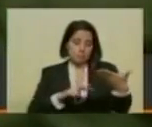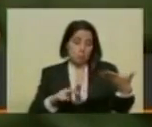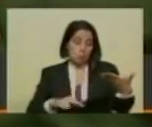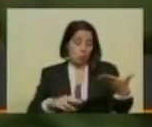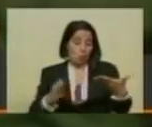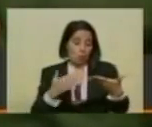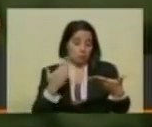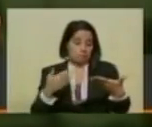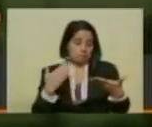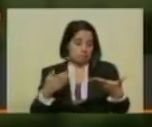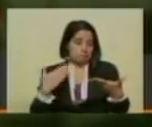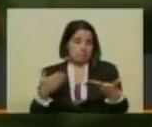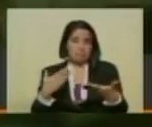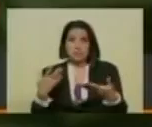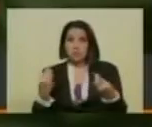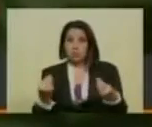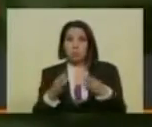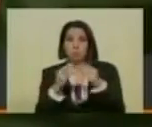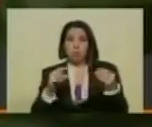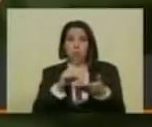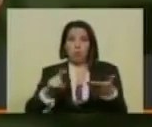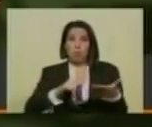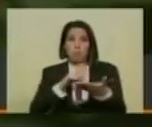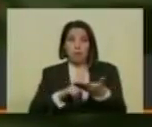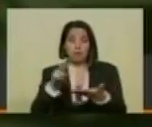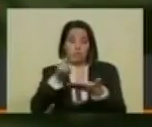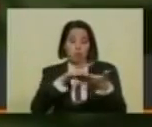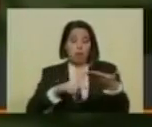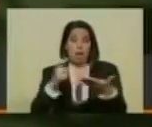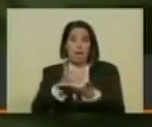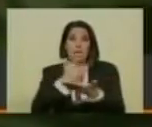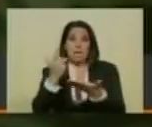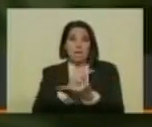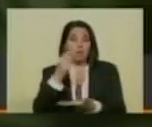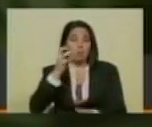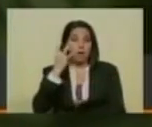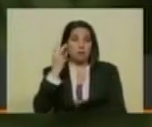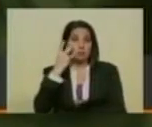la lectura, compañero general en jefe, almirante en jefe,